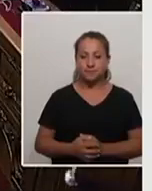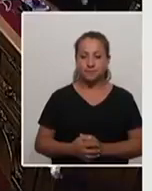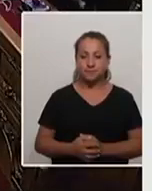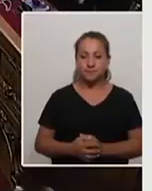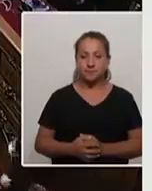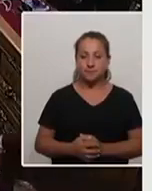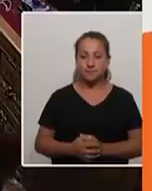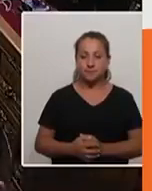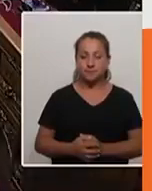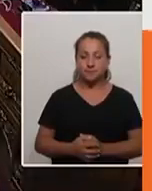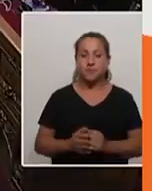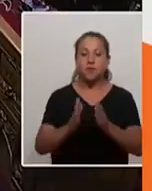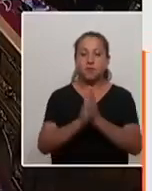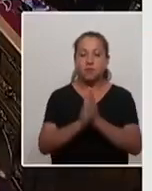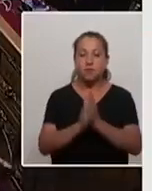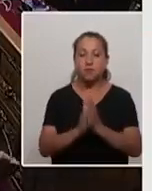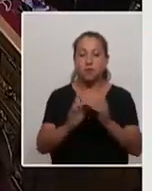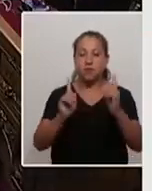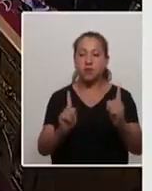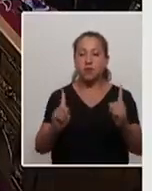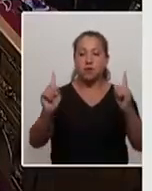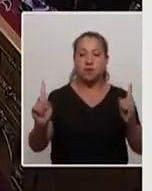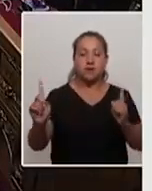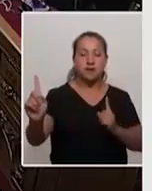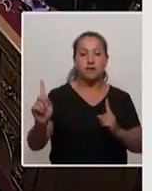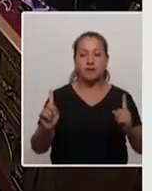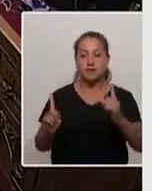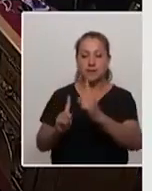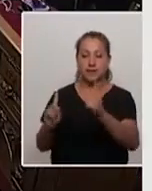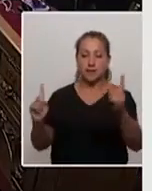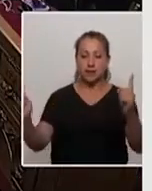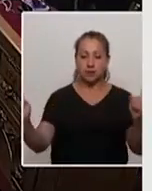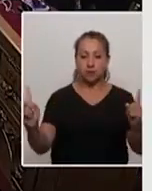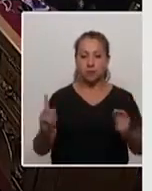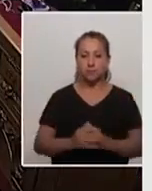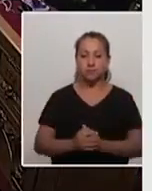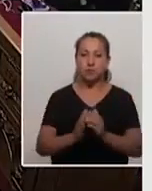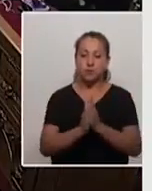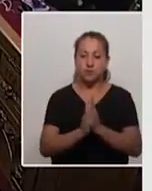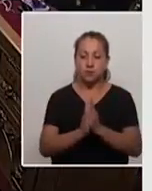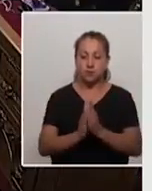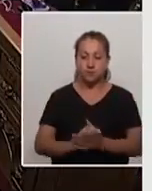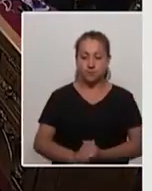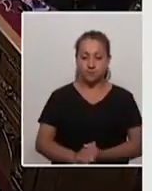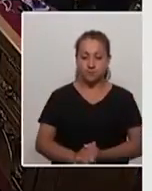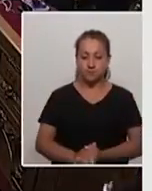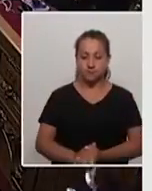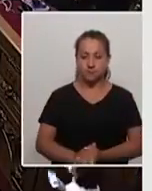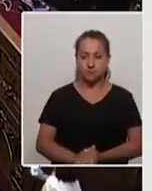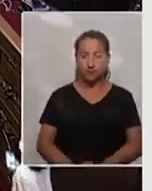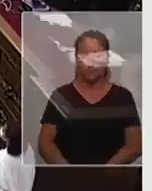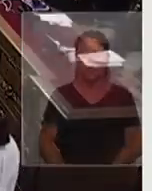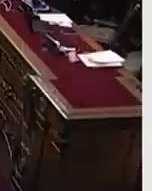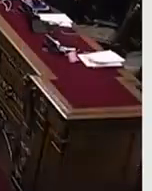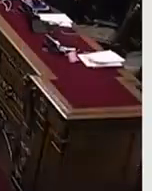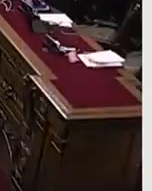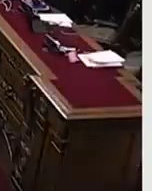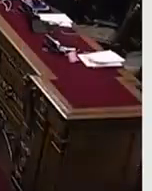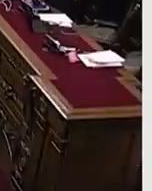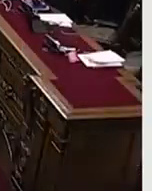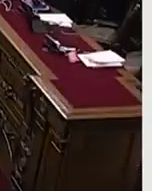de votación en general. De cada una de las normas. Esta está buena, esta está mala, esta sí, esta. De cada una de las normas. Perfecto. Y el día de mañana tendremos el pleno